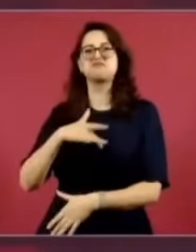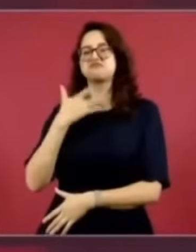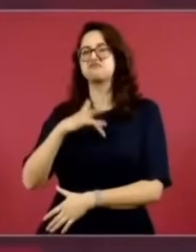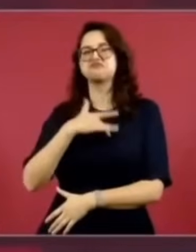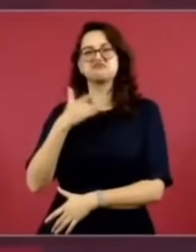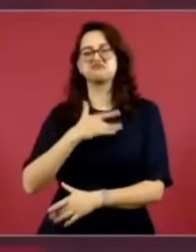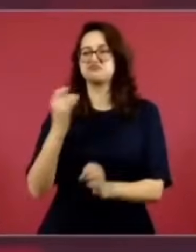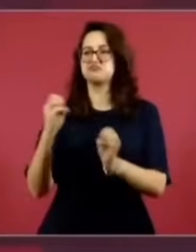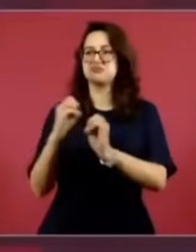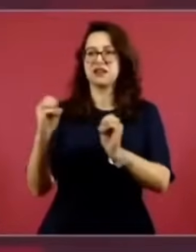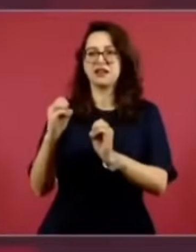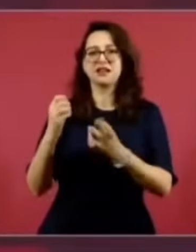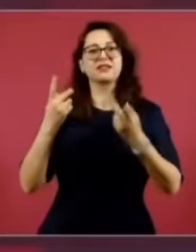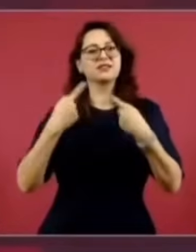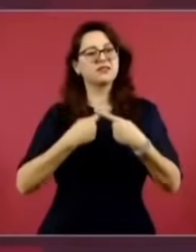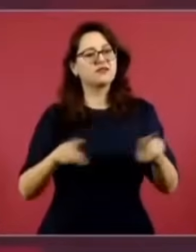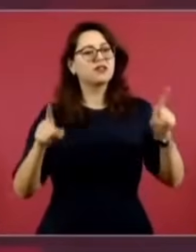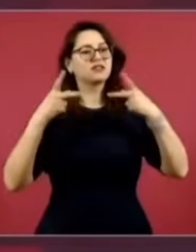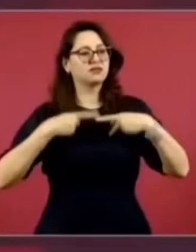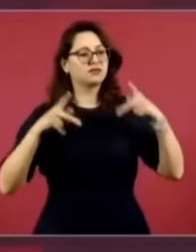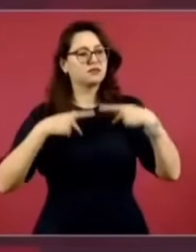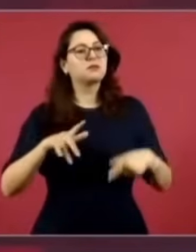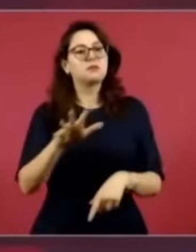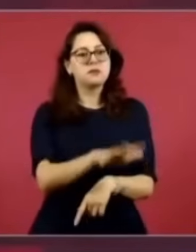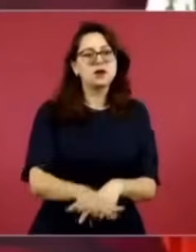Y sobre todo,